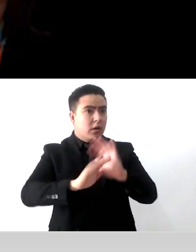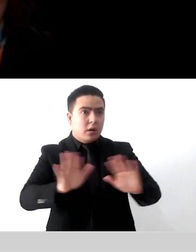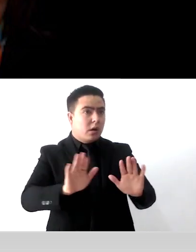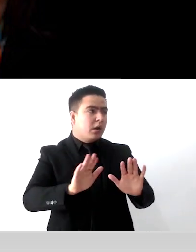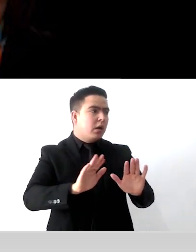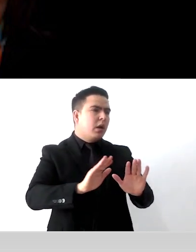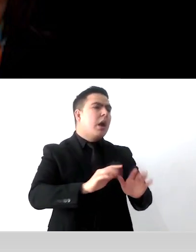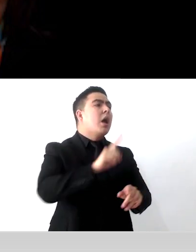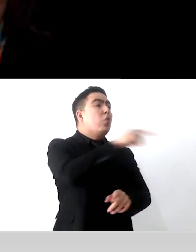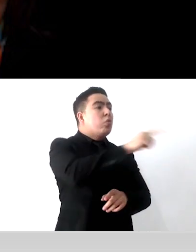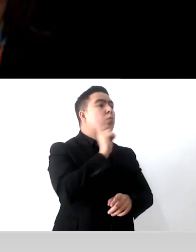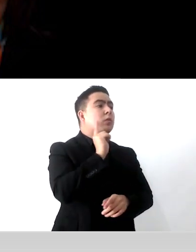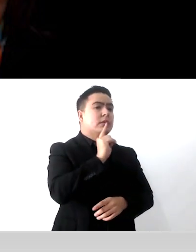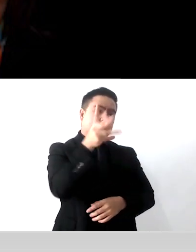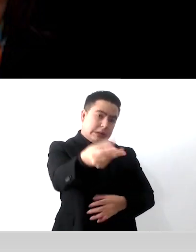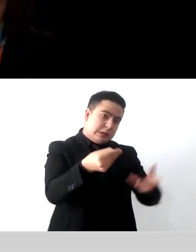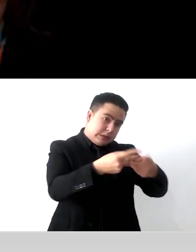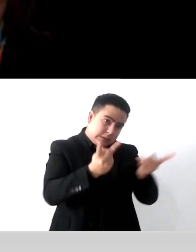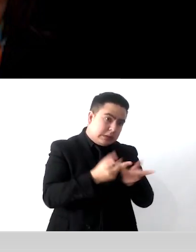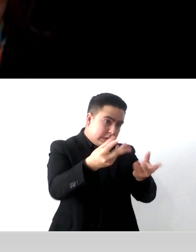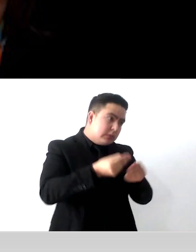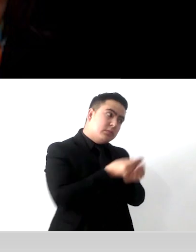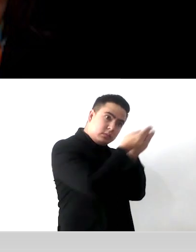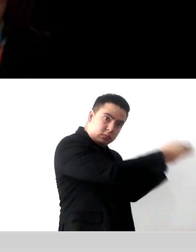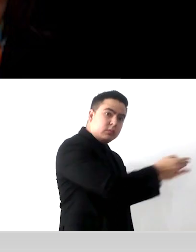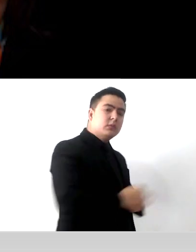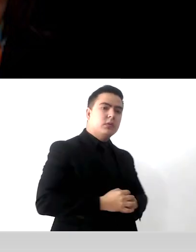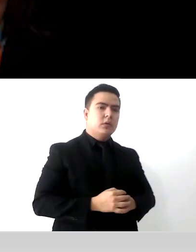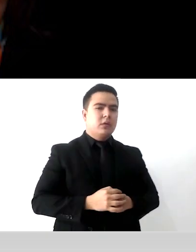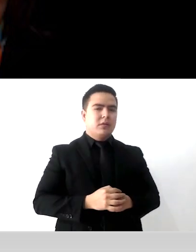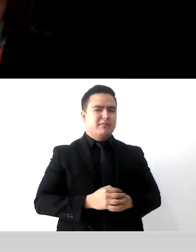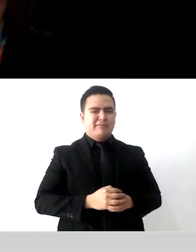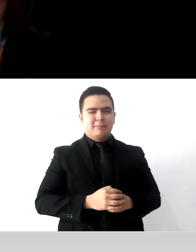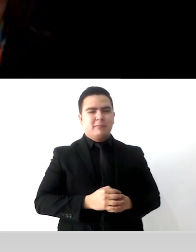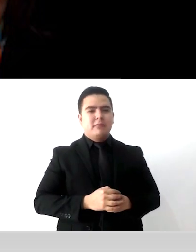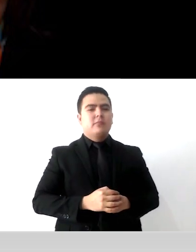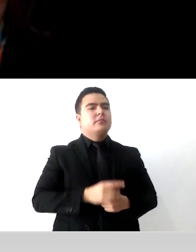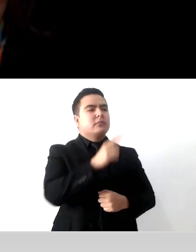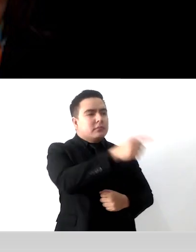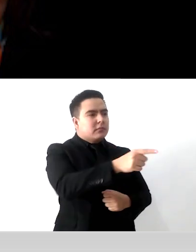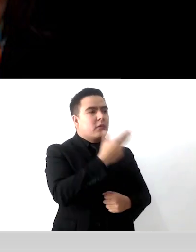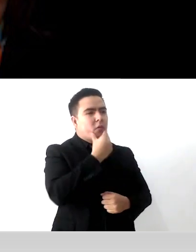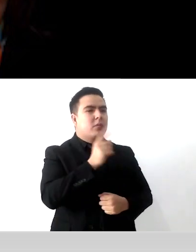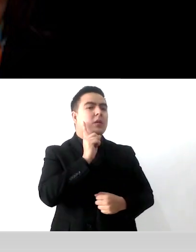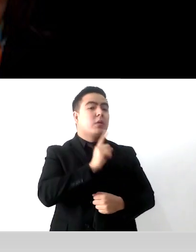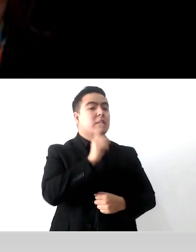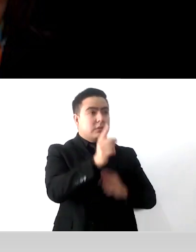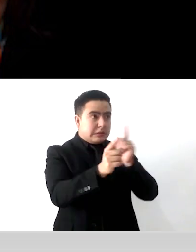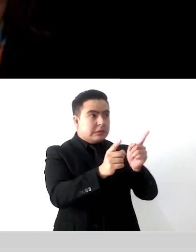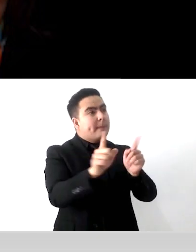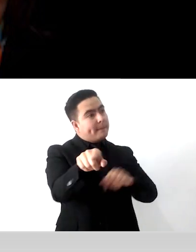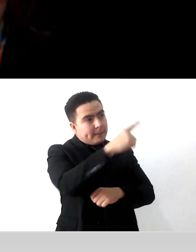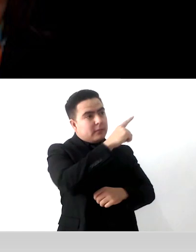dos hagan lo mismo, estamos reforzando estas desigualdades desde el espacio familiar. Física y